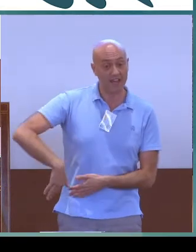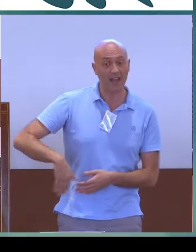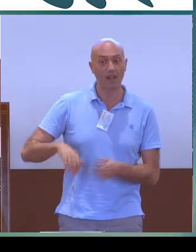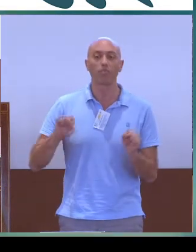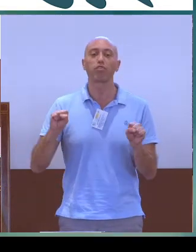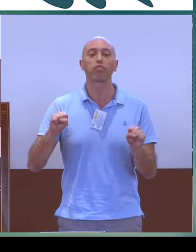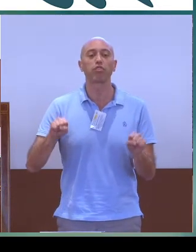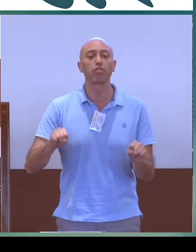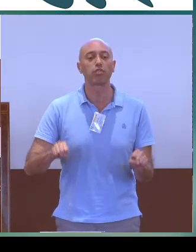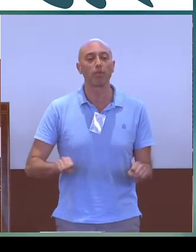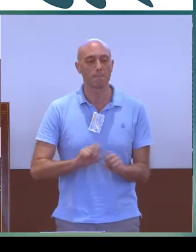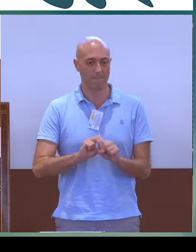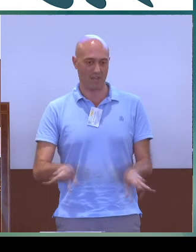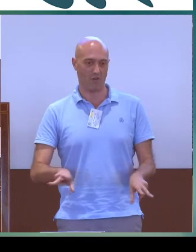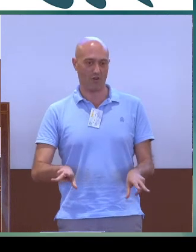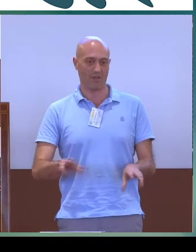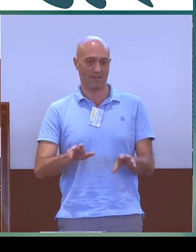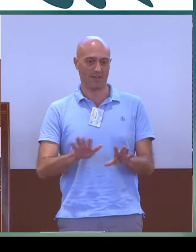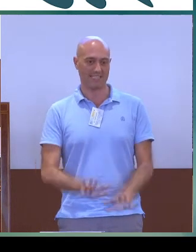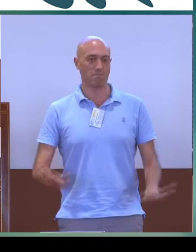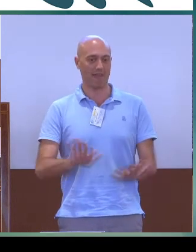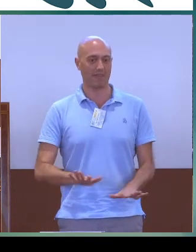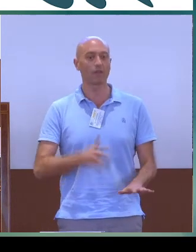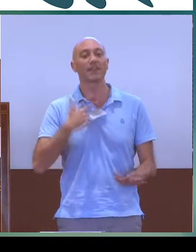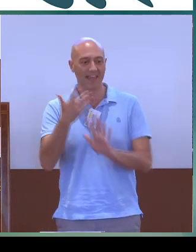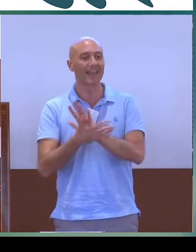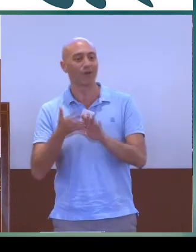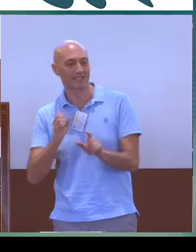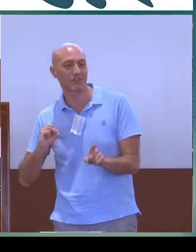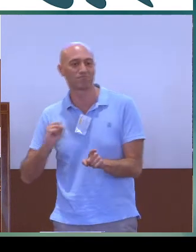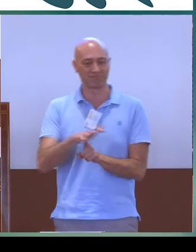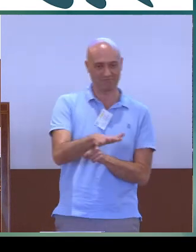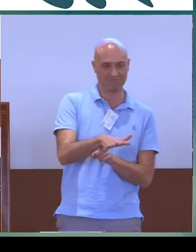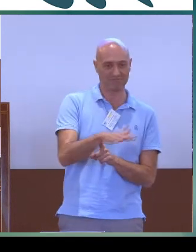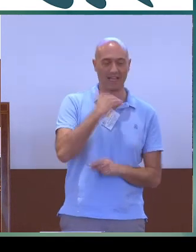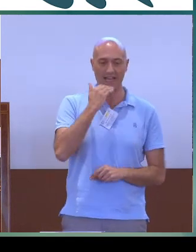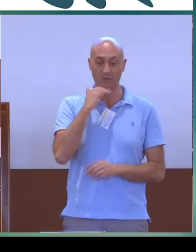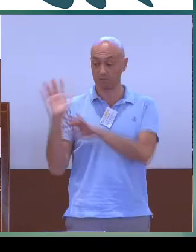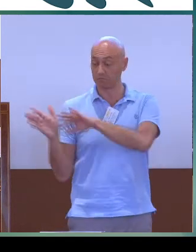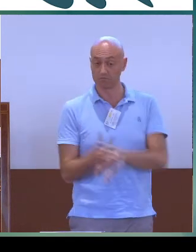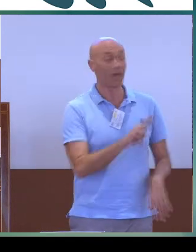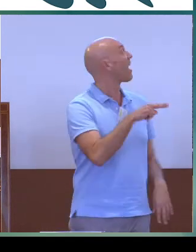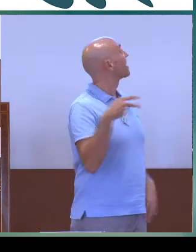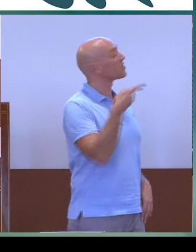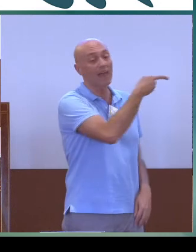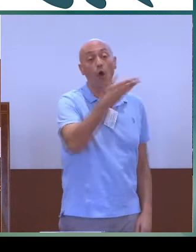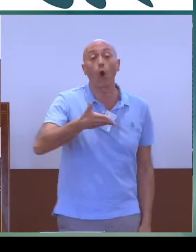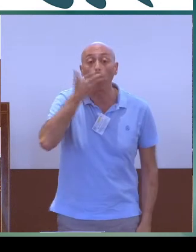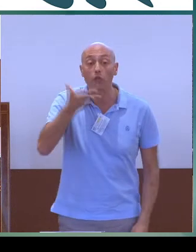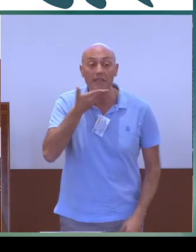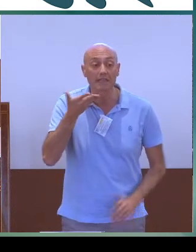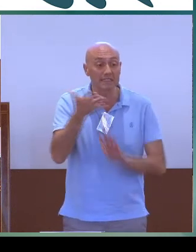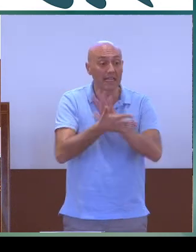Y los oyentes que ejecutaron la misma tarea no encontramos resultados. O sea, era